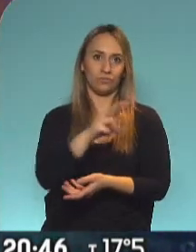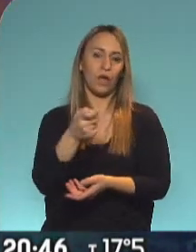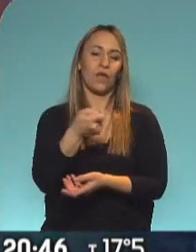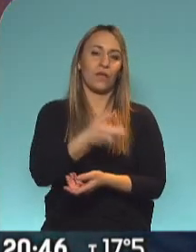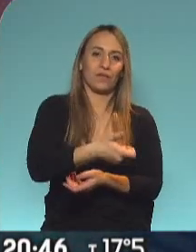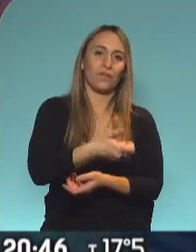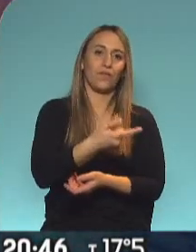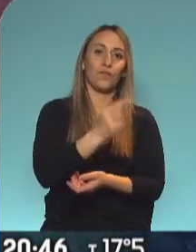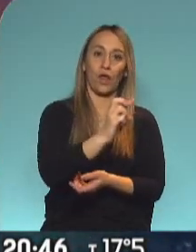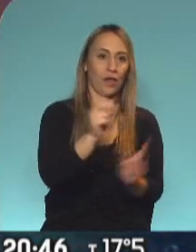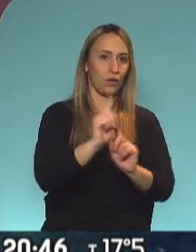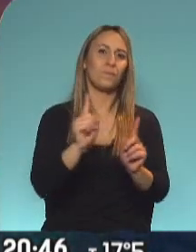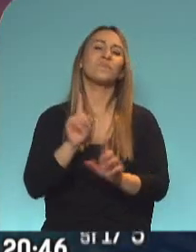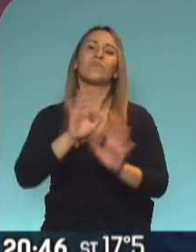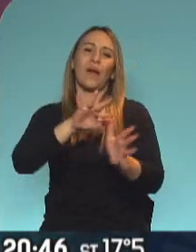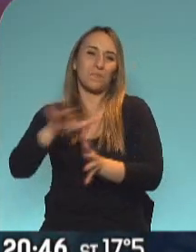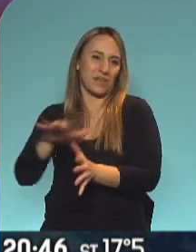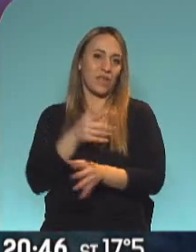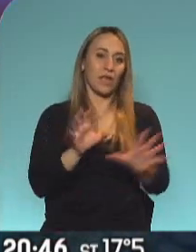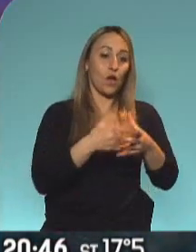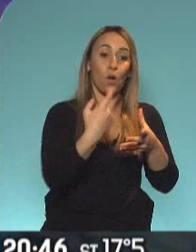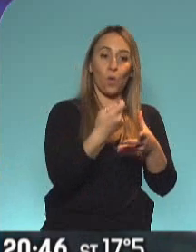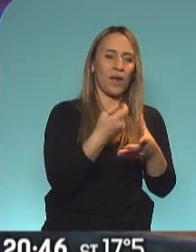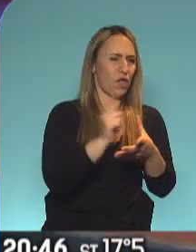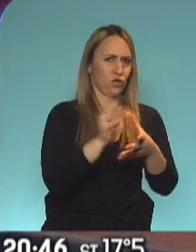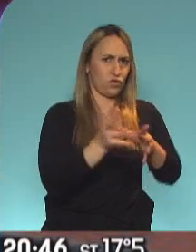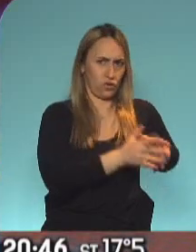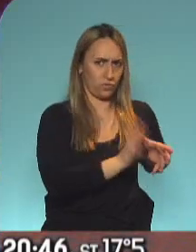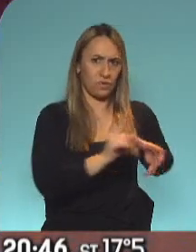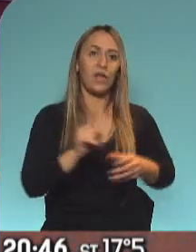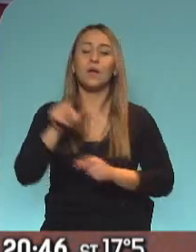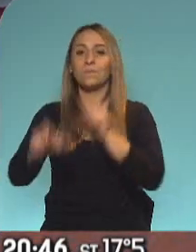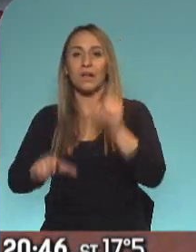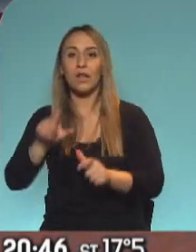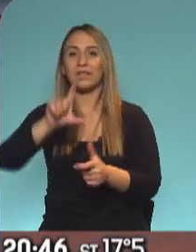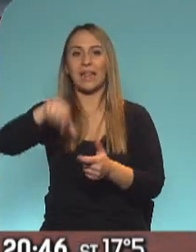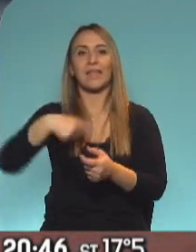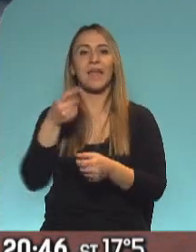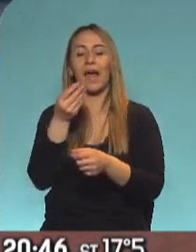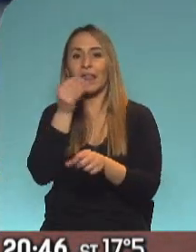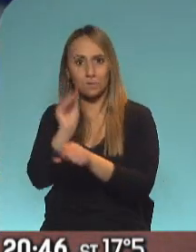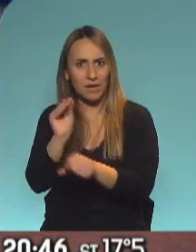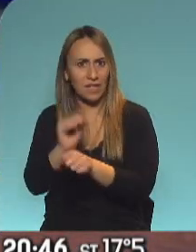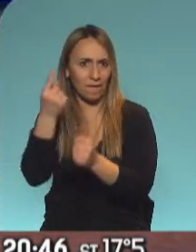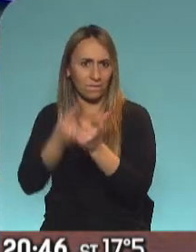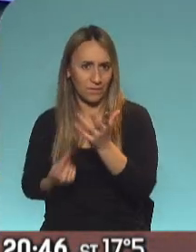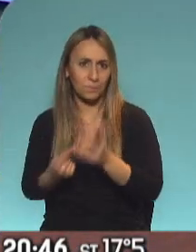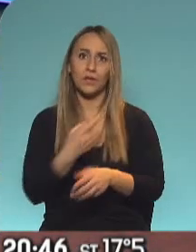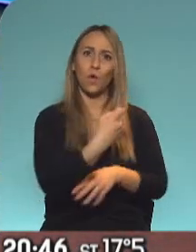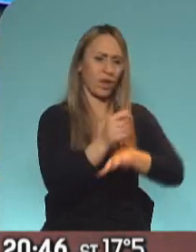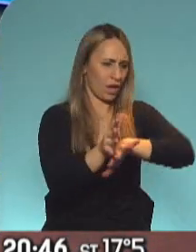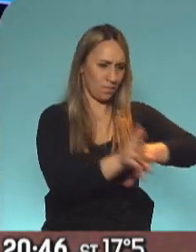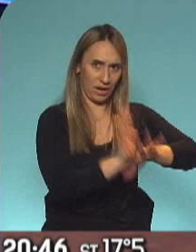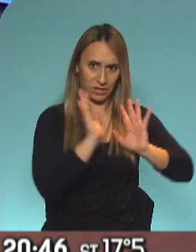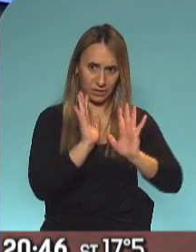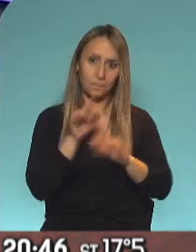de jubilados, estamos hablando de quien cobra el IFE, de quien cobra la tarjeta alimentaria. Hablamos de beneficios, no de jubilación. Exactamente, jubilaciones es una cuestión aparte, acá estamos